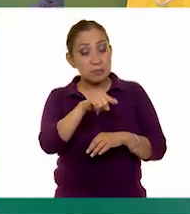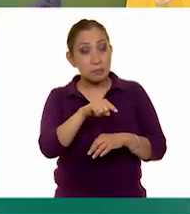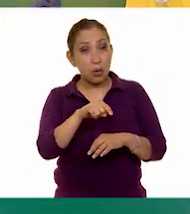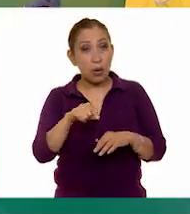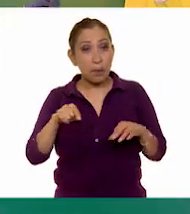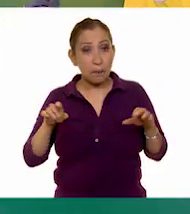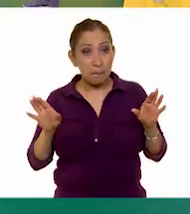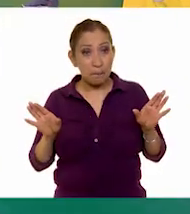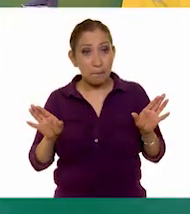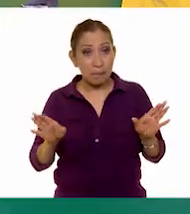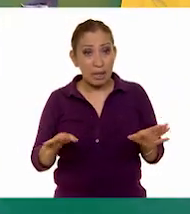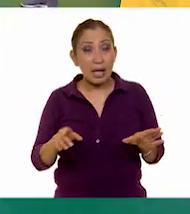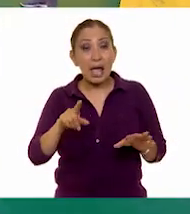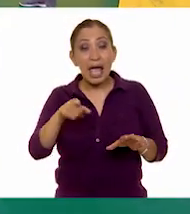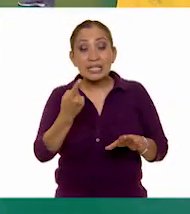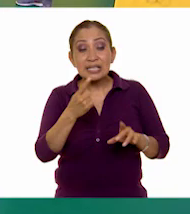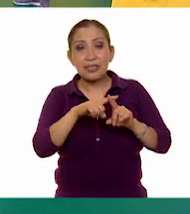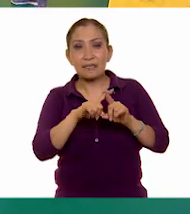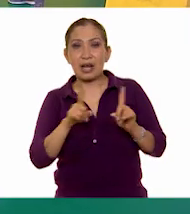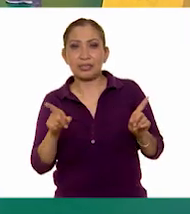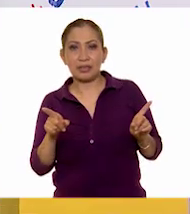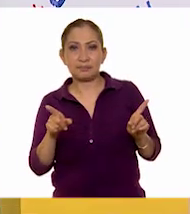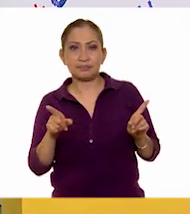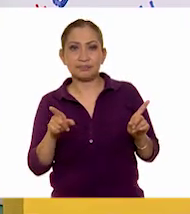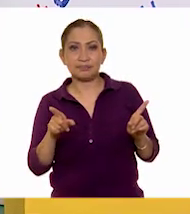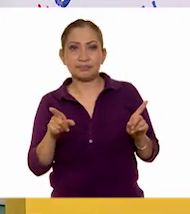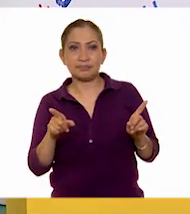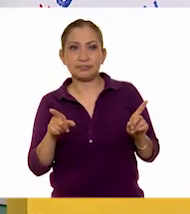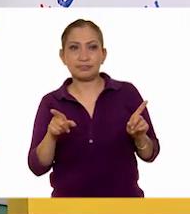mismos, son diferentes.